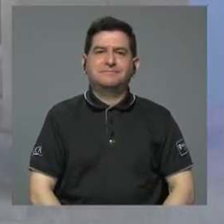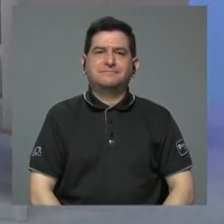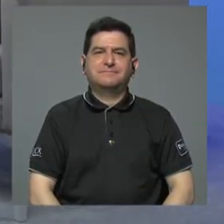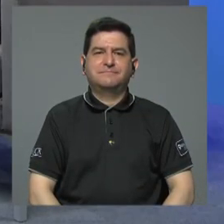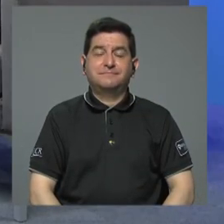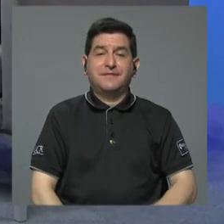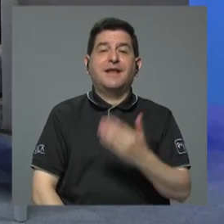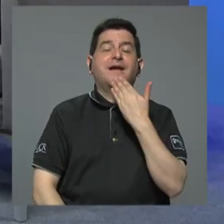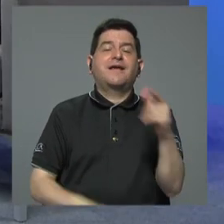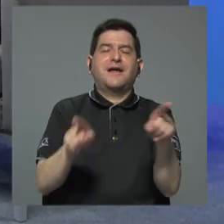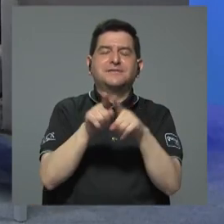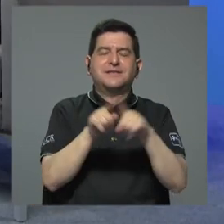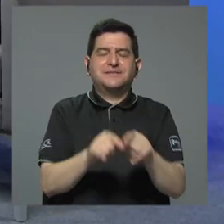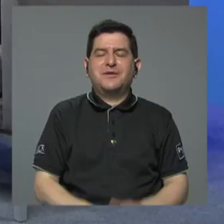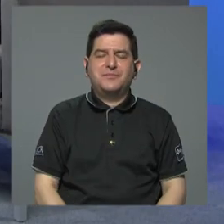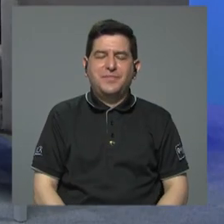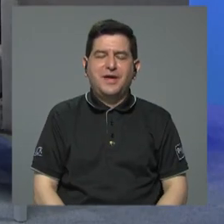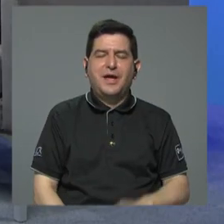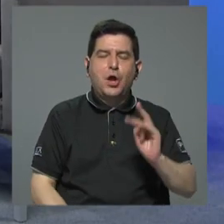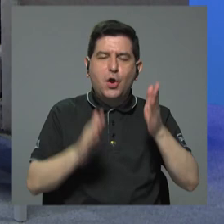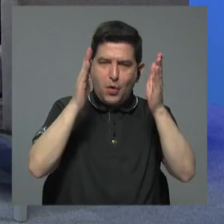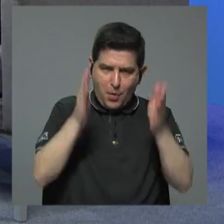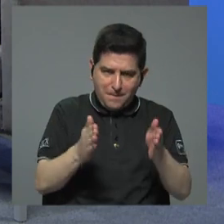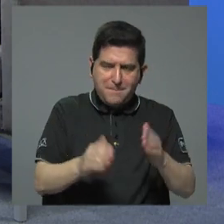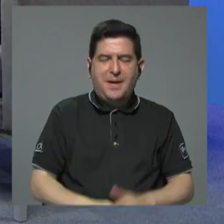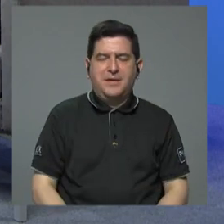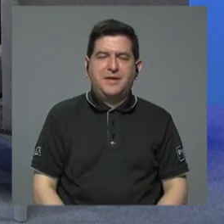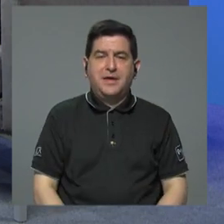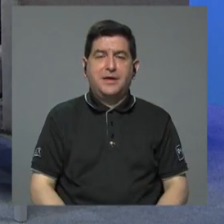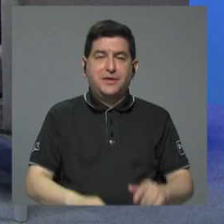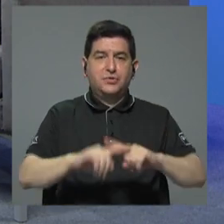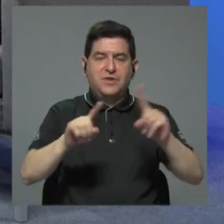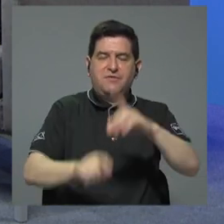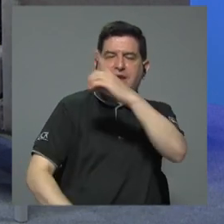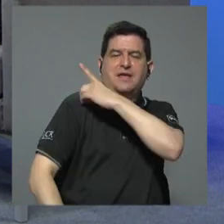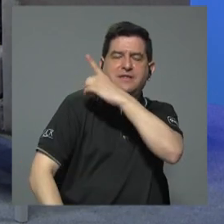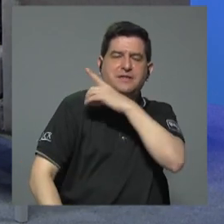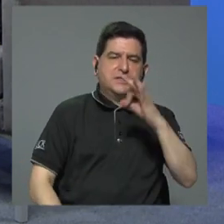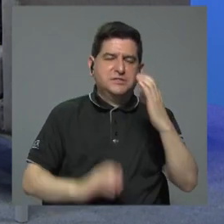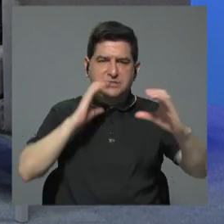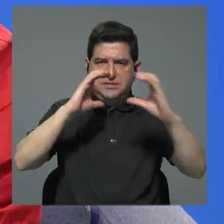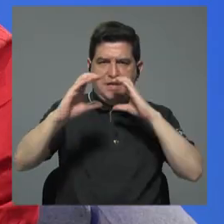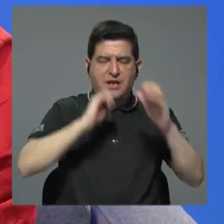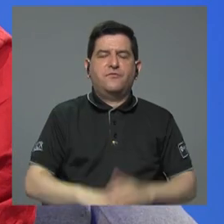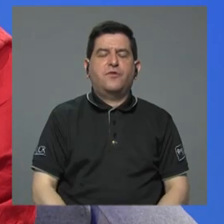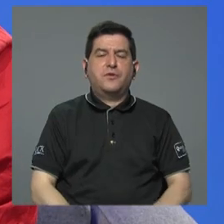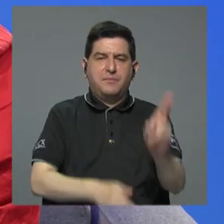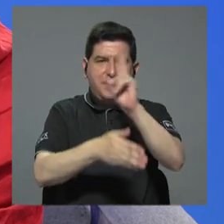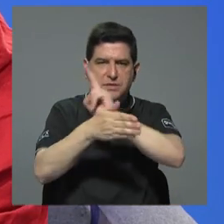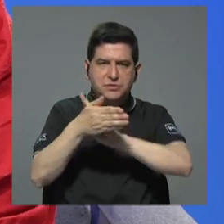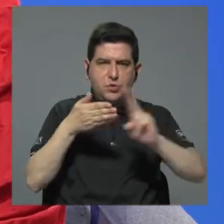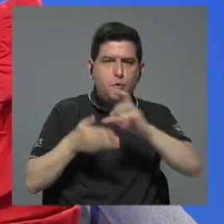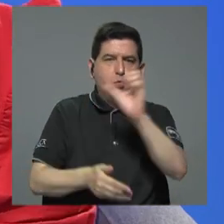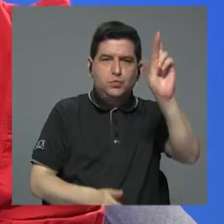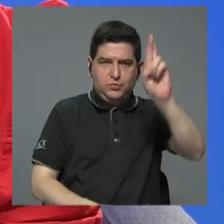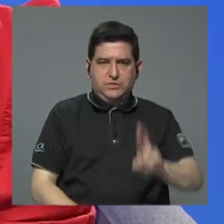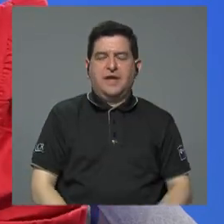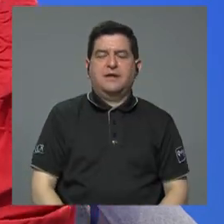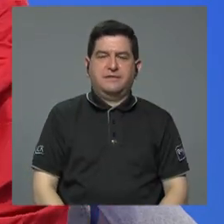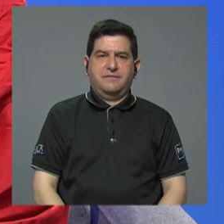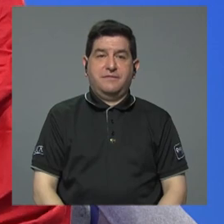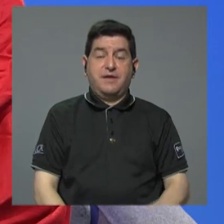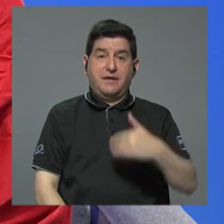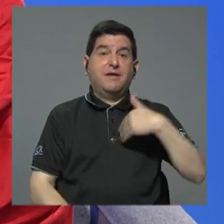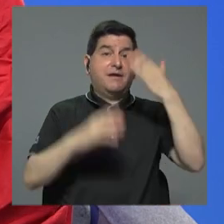Y gracias a ustedes también, compañeros y colegas de las direcciones de los medios de comunicación de la Universidad de Costa Rica. Y